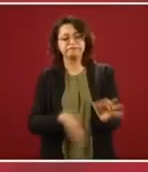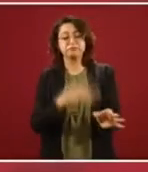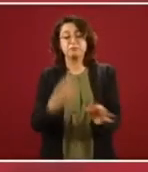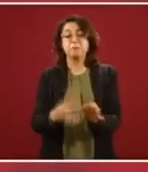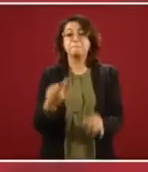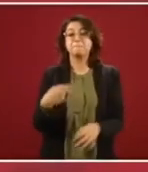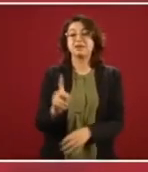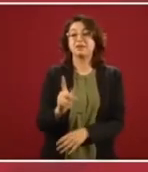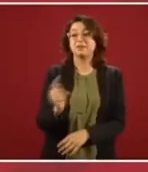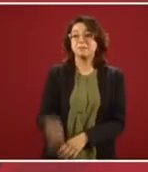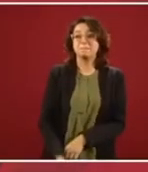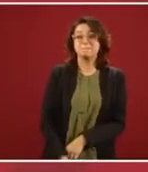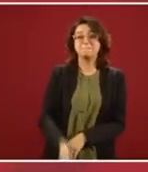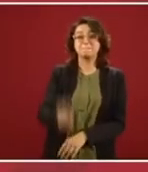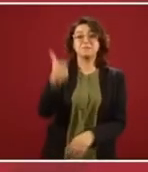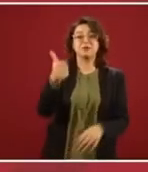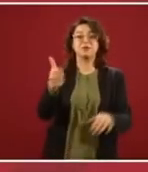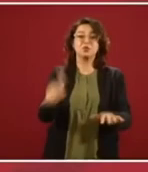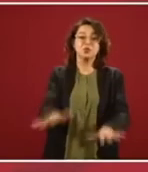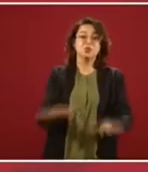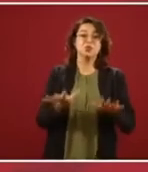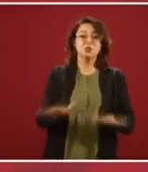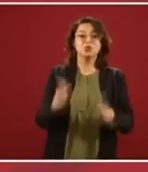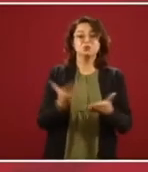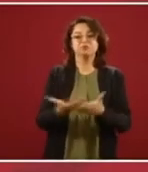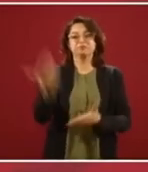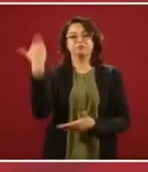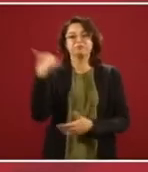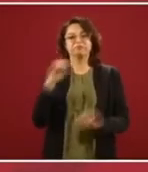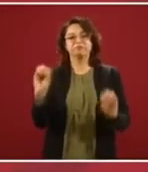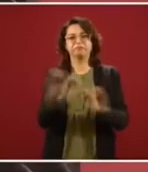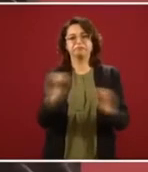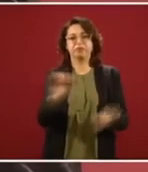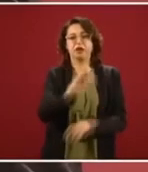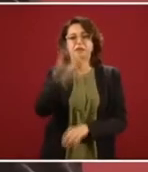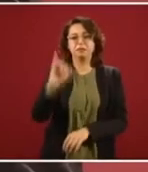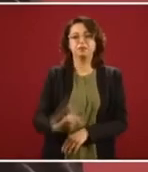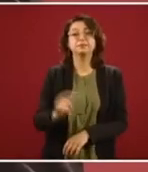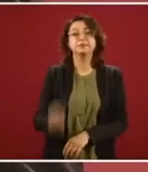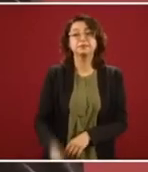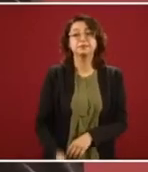inédito. Nunca se había recuperado dinero.